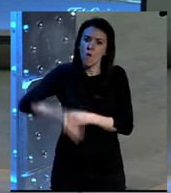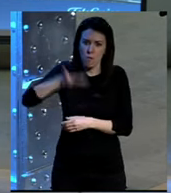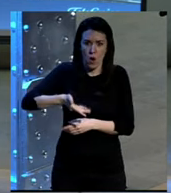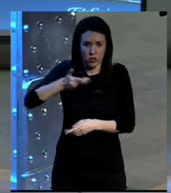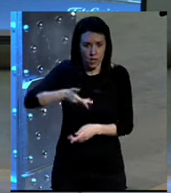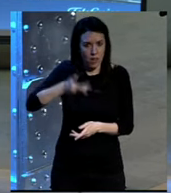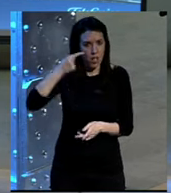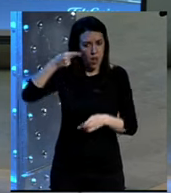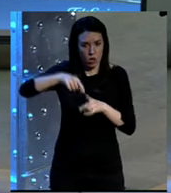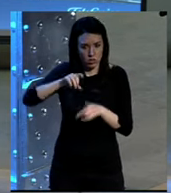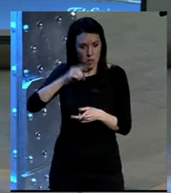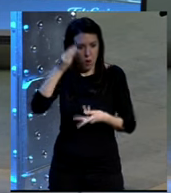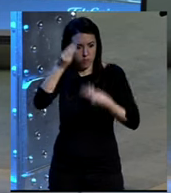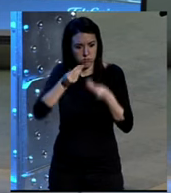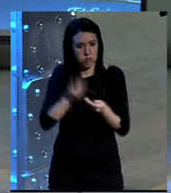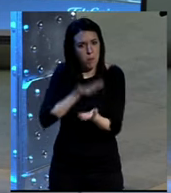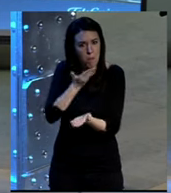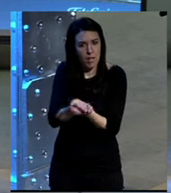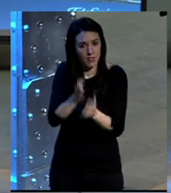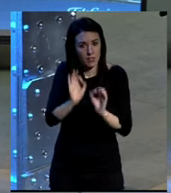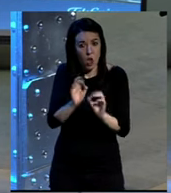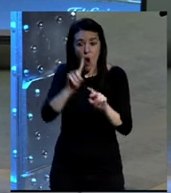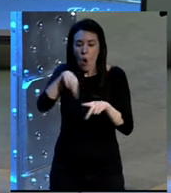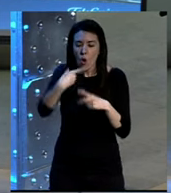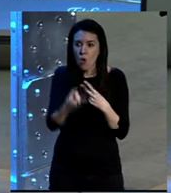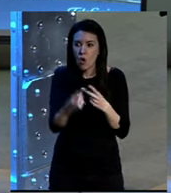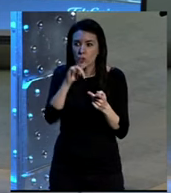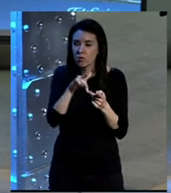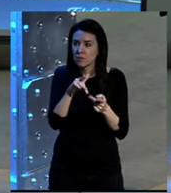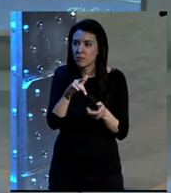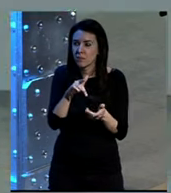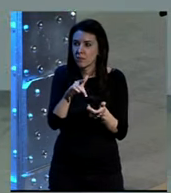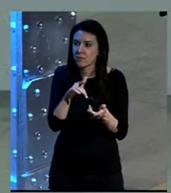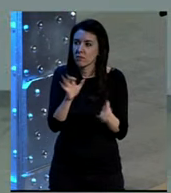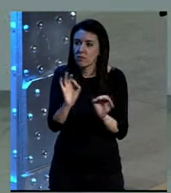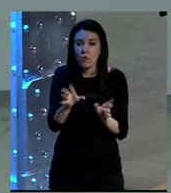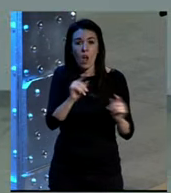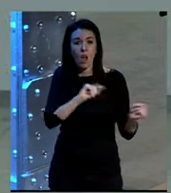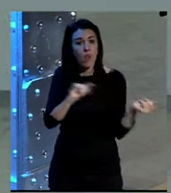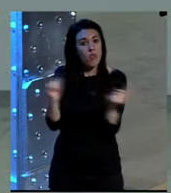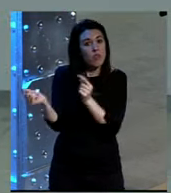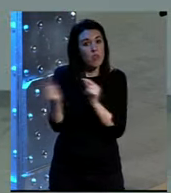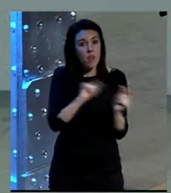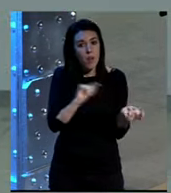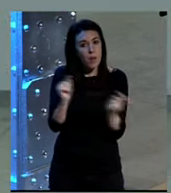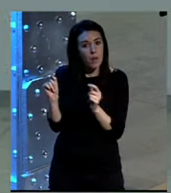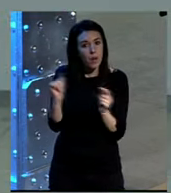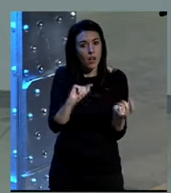que se plantee eso. O más tarde, cuando estaba el debate de la creación